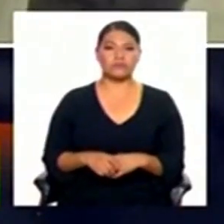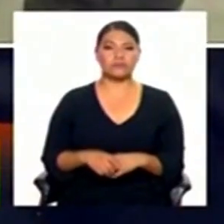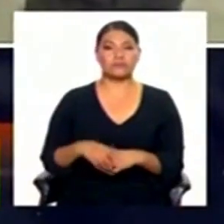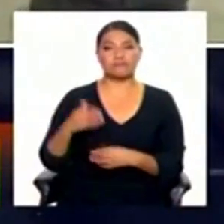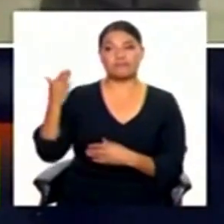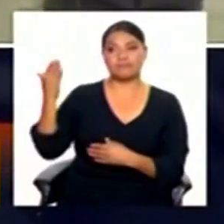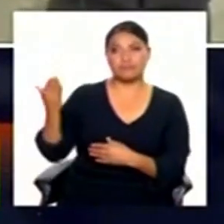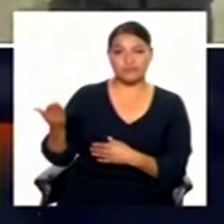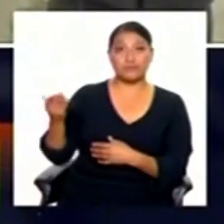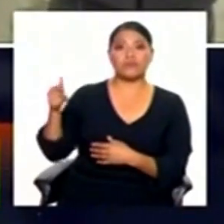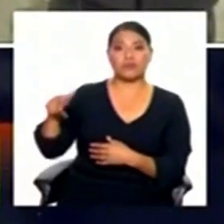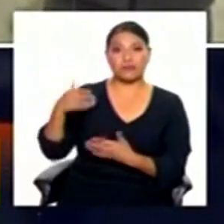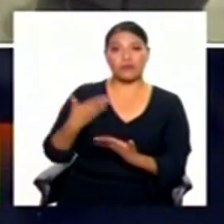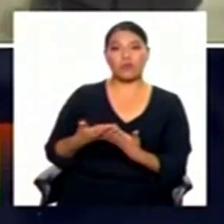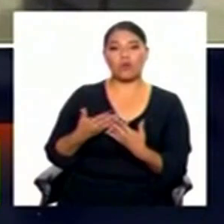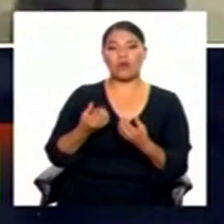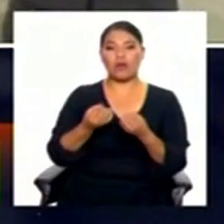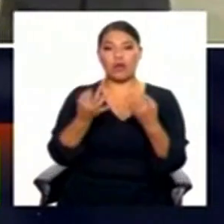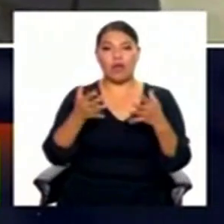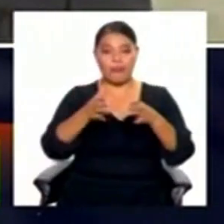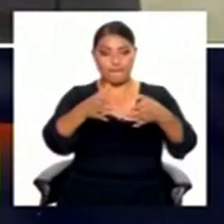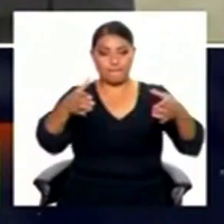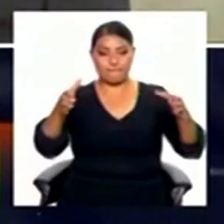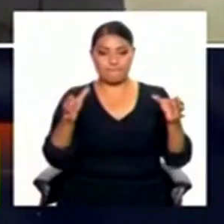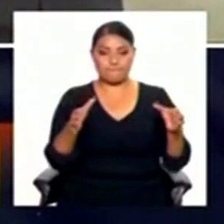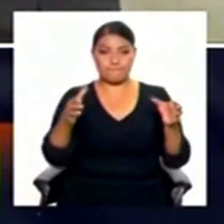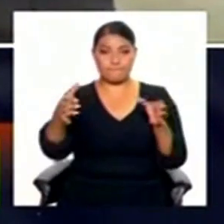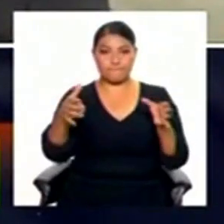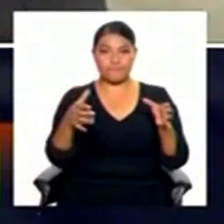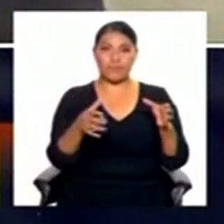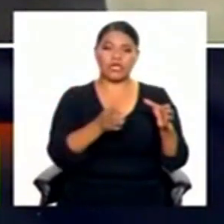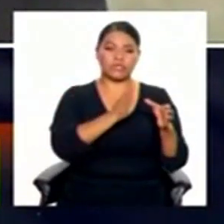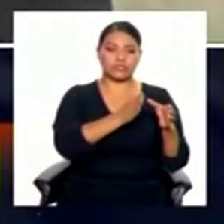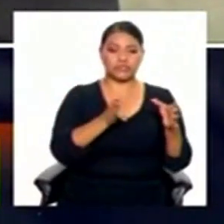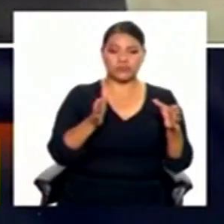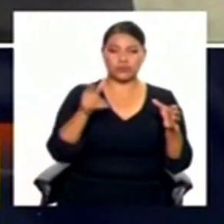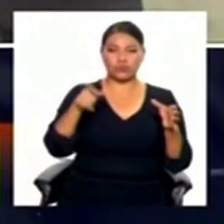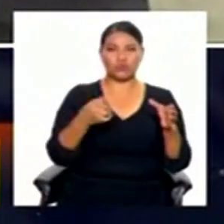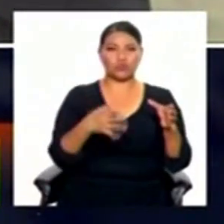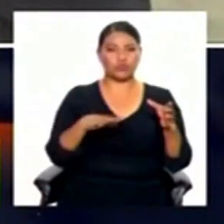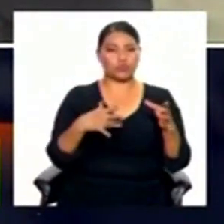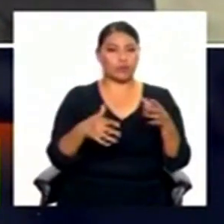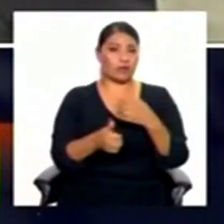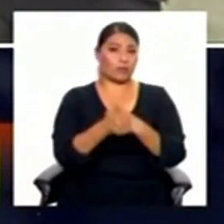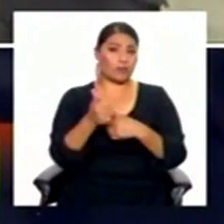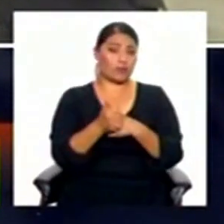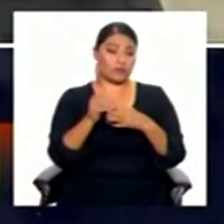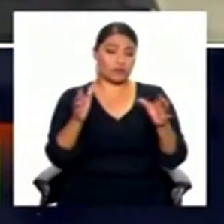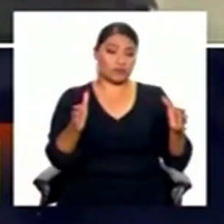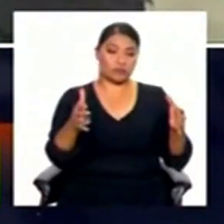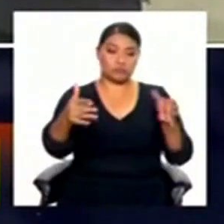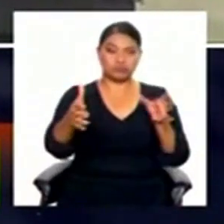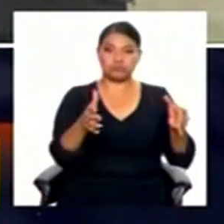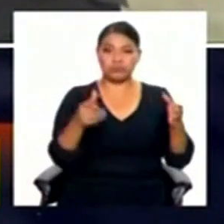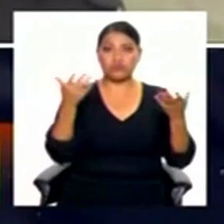intervención en donde se ha encontrado material explosivo dentro de un vehículo carguero convencional desde la dirección de la